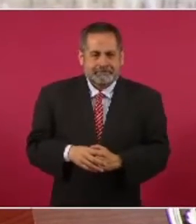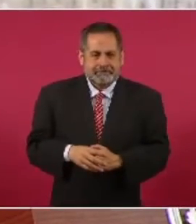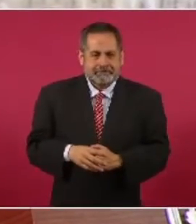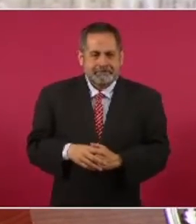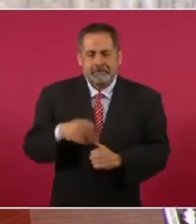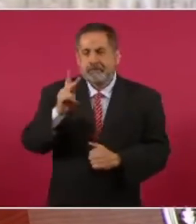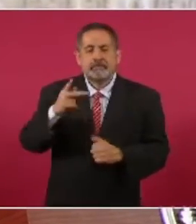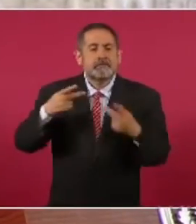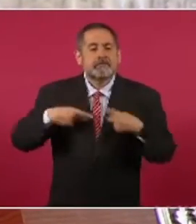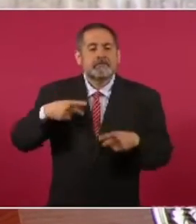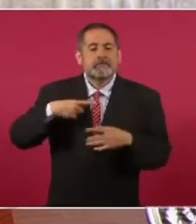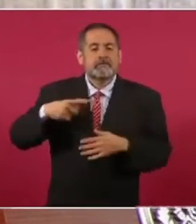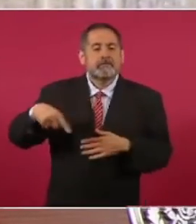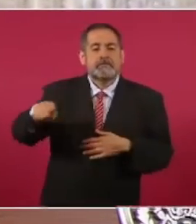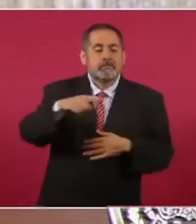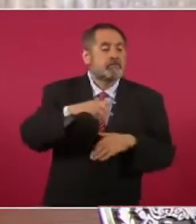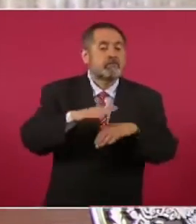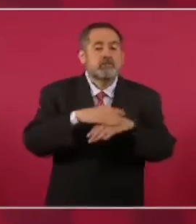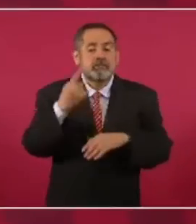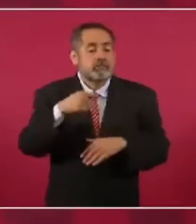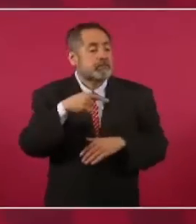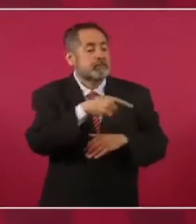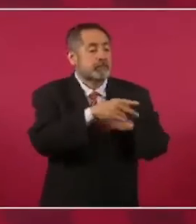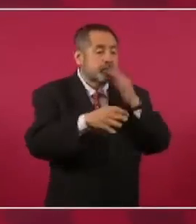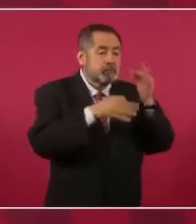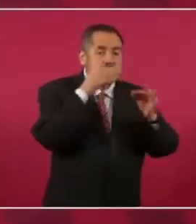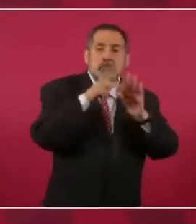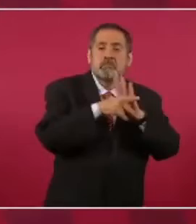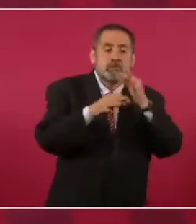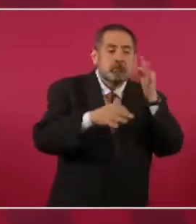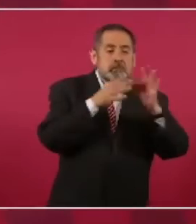Pero la gente, por los medios,